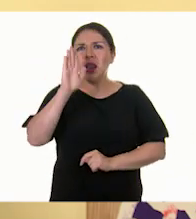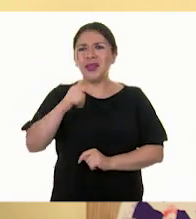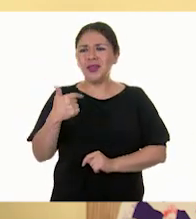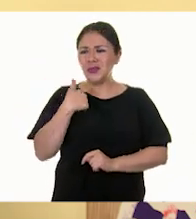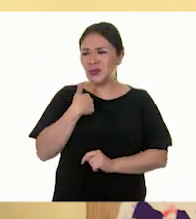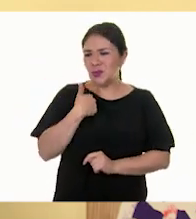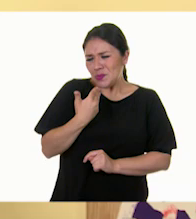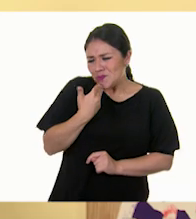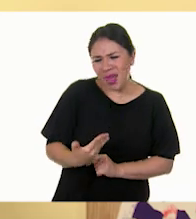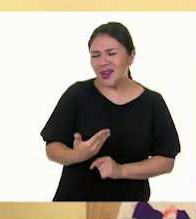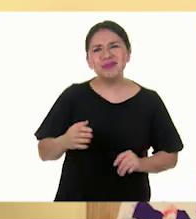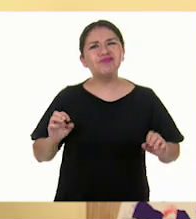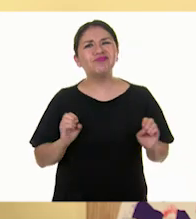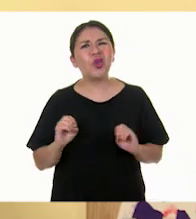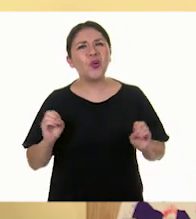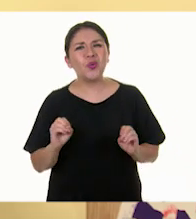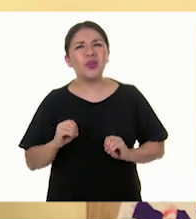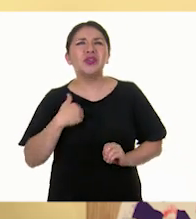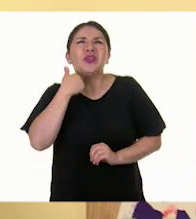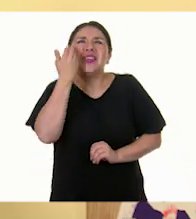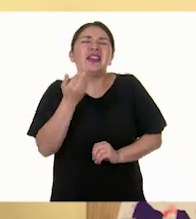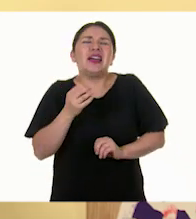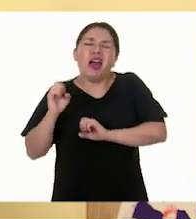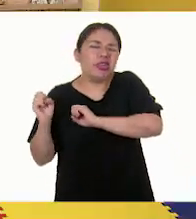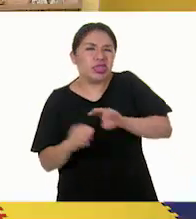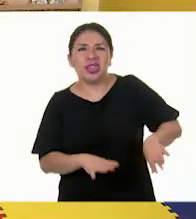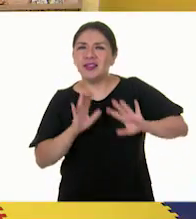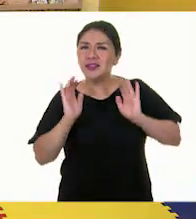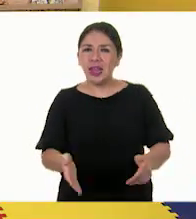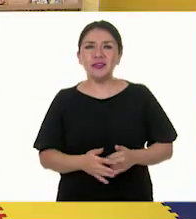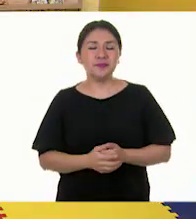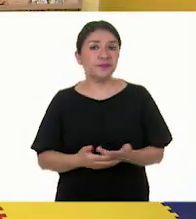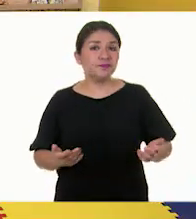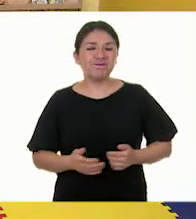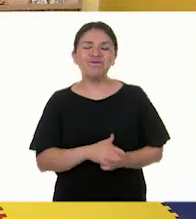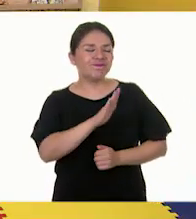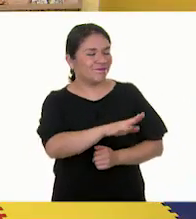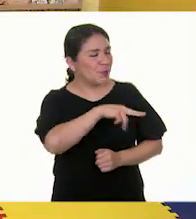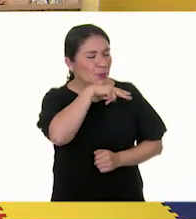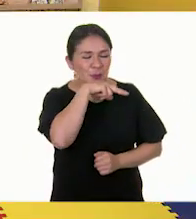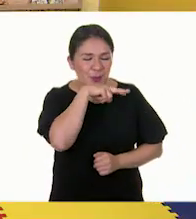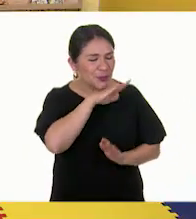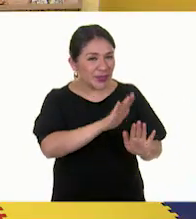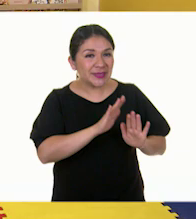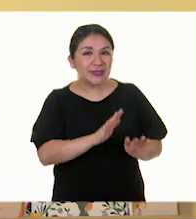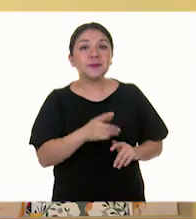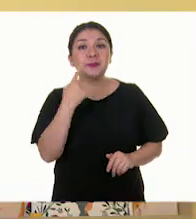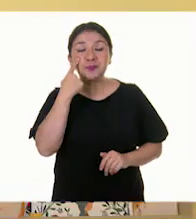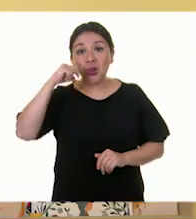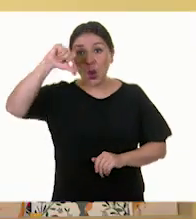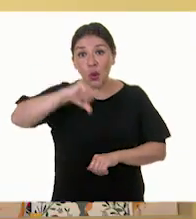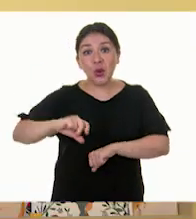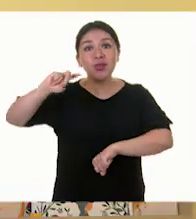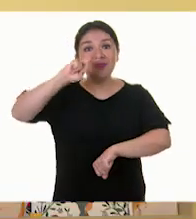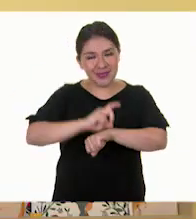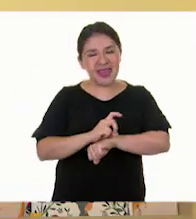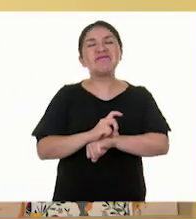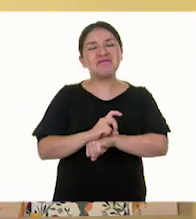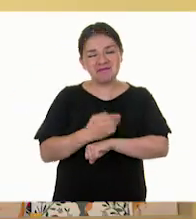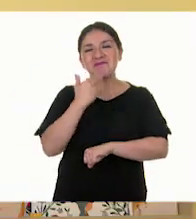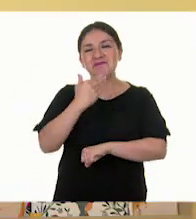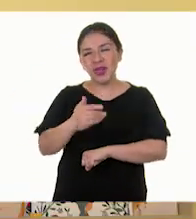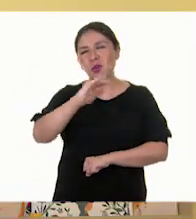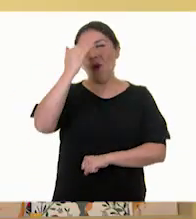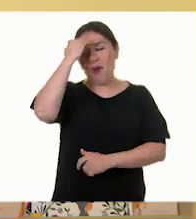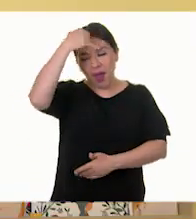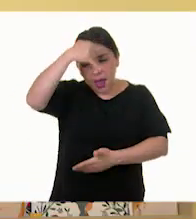eso y la verdad quería dejar de hacerlo. No te preocupes, Adriana. Hoy es un buen día para